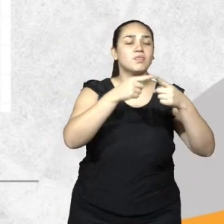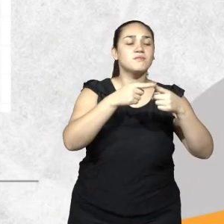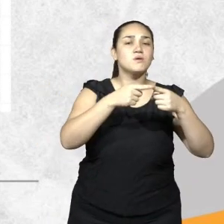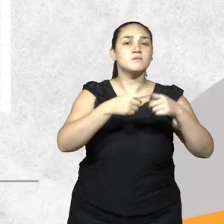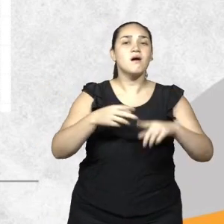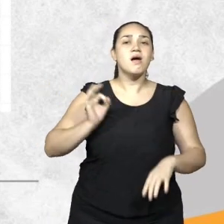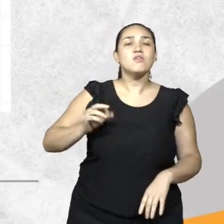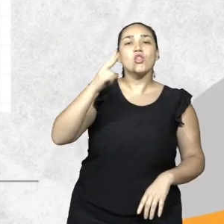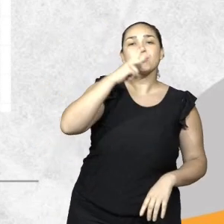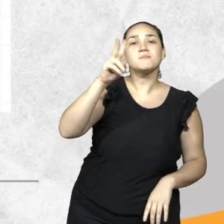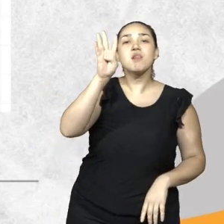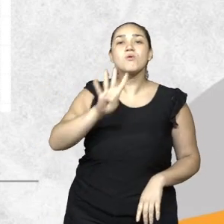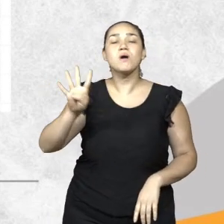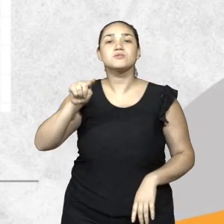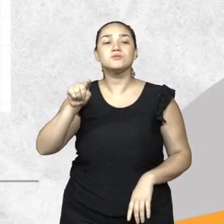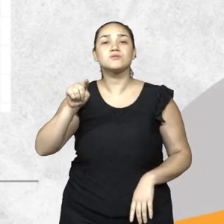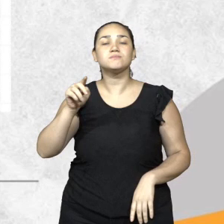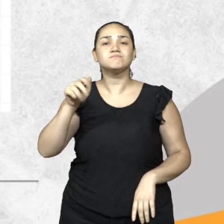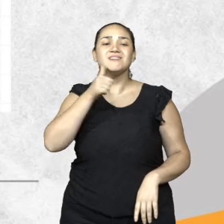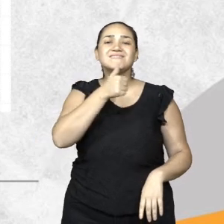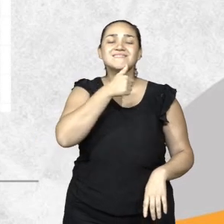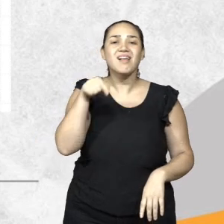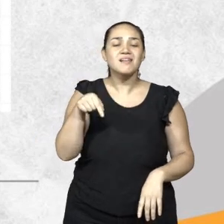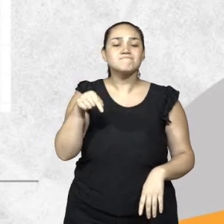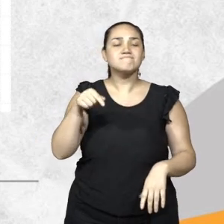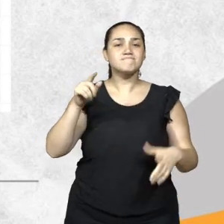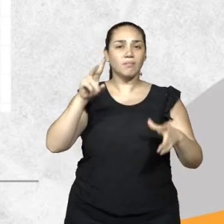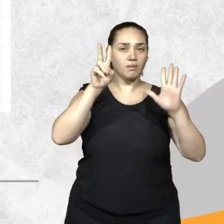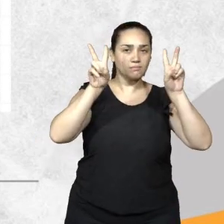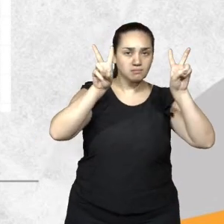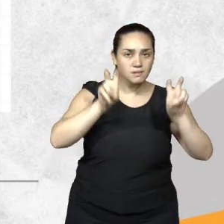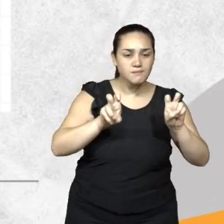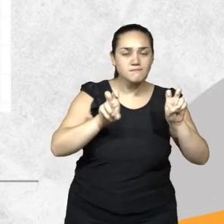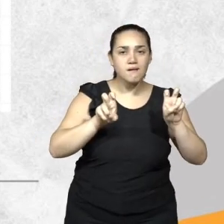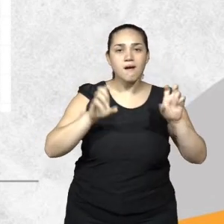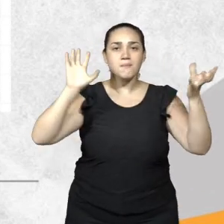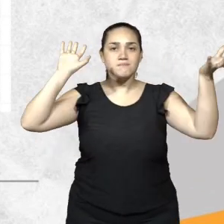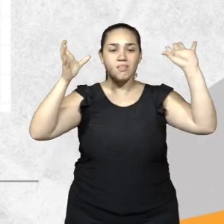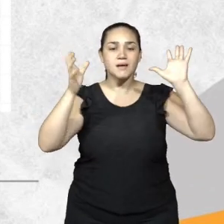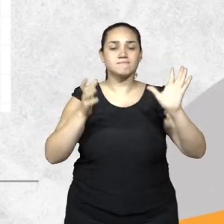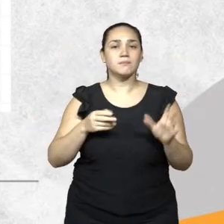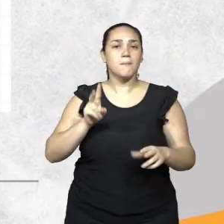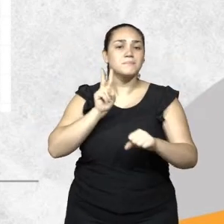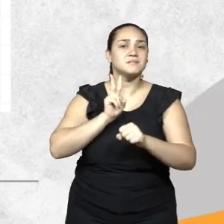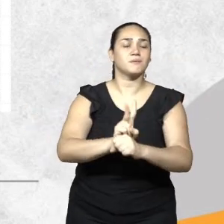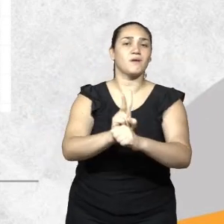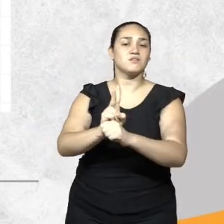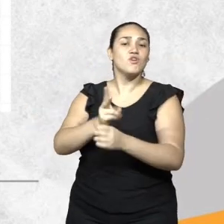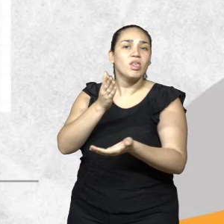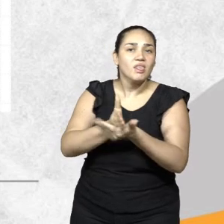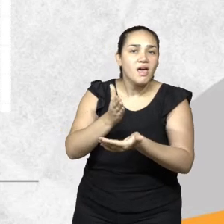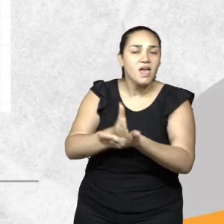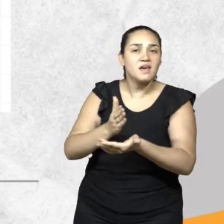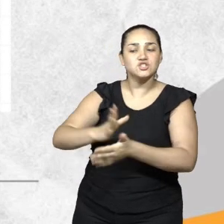2004. Estima la Sala que en tratándose de materia ambiental y de la preservación de derechos a la salud, a la vida o a